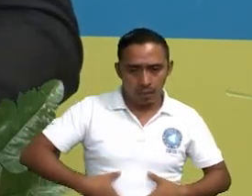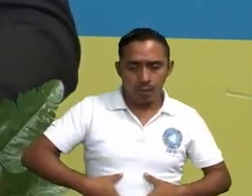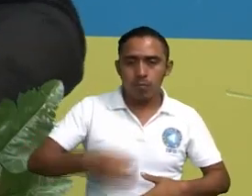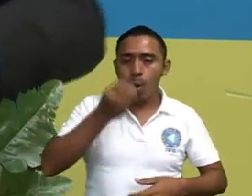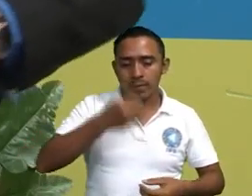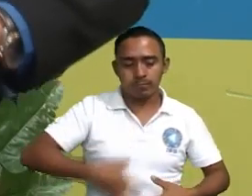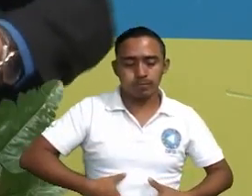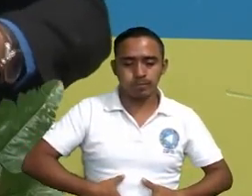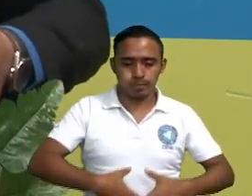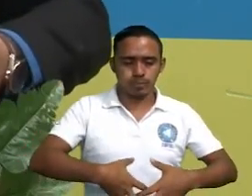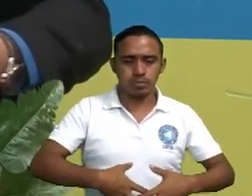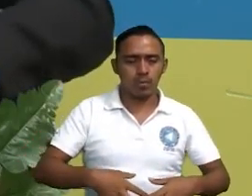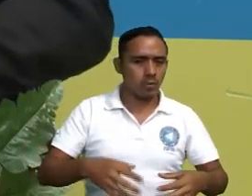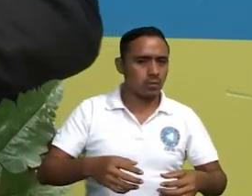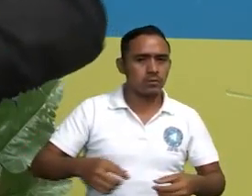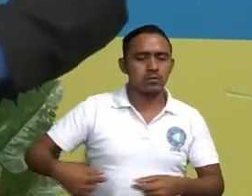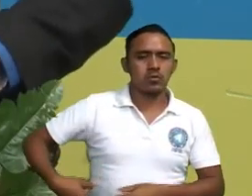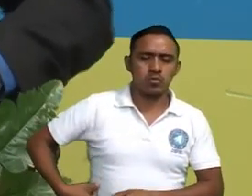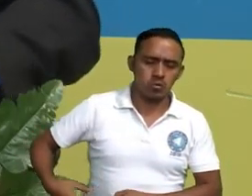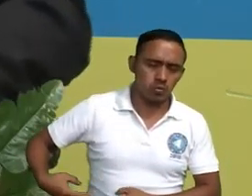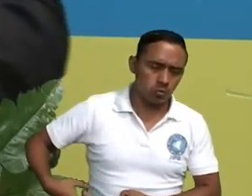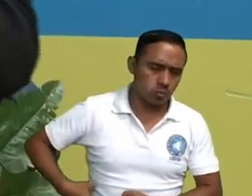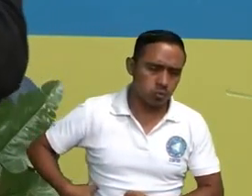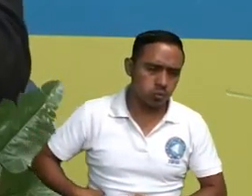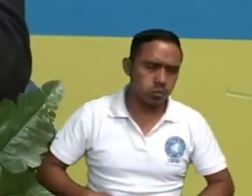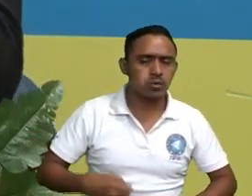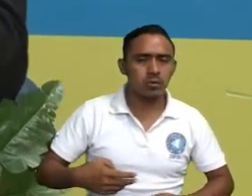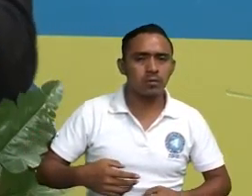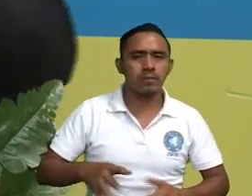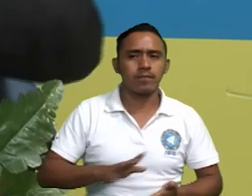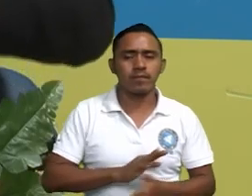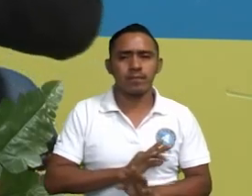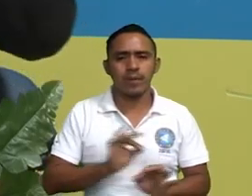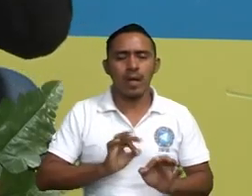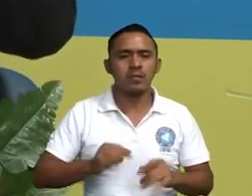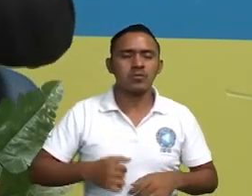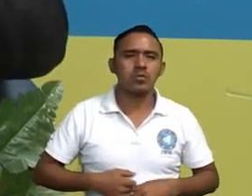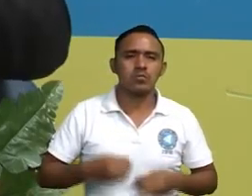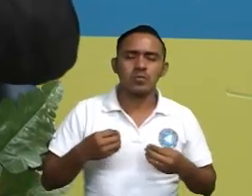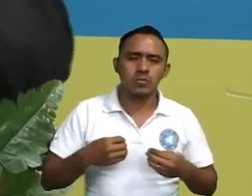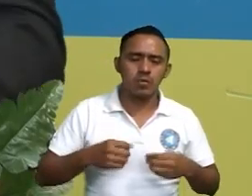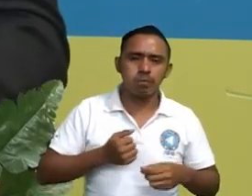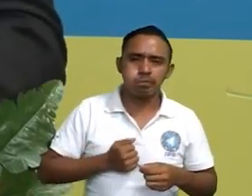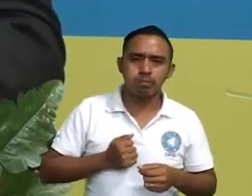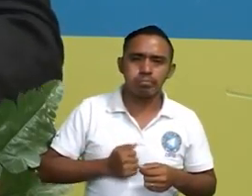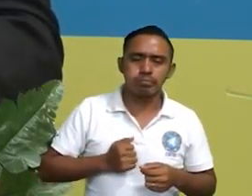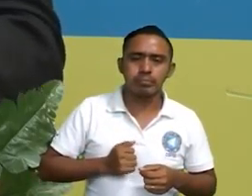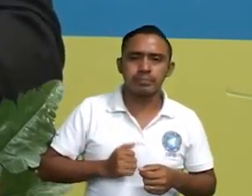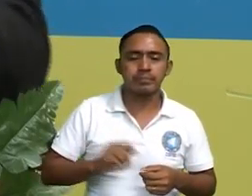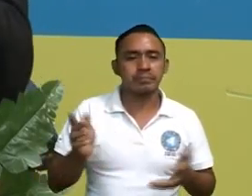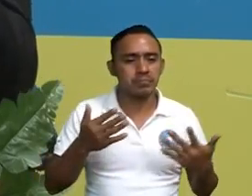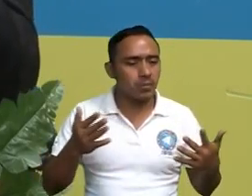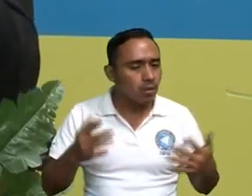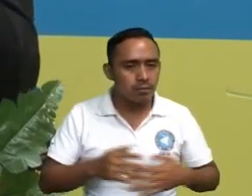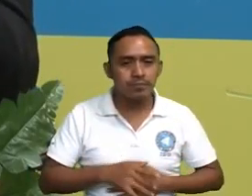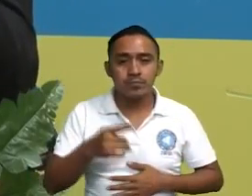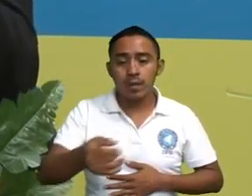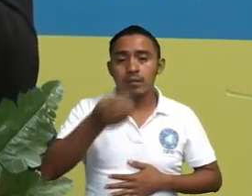como, lo que pasa es que me da un dolor tipo retortijón en todo el estómago después que como, o es que me siento con mucha flatulencia. No. Usted